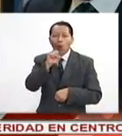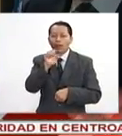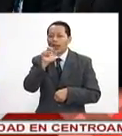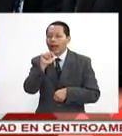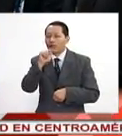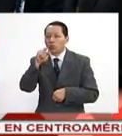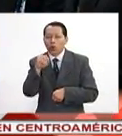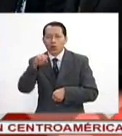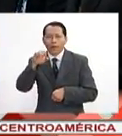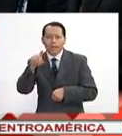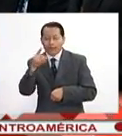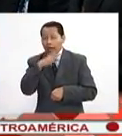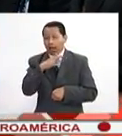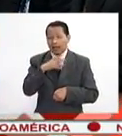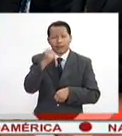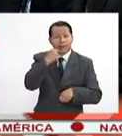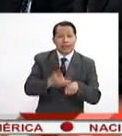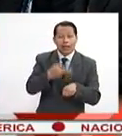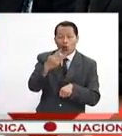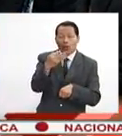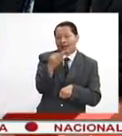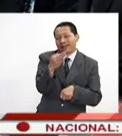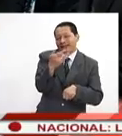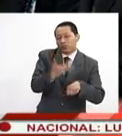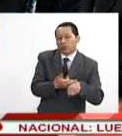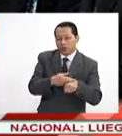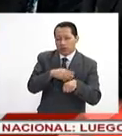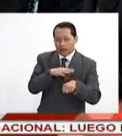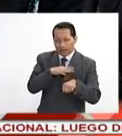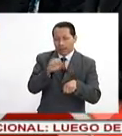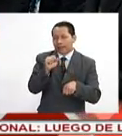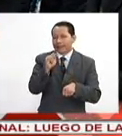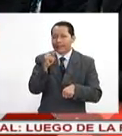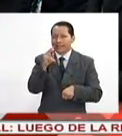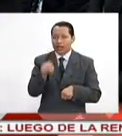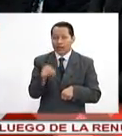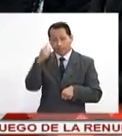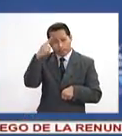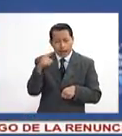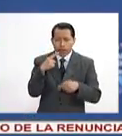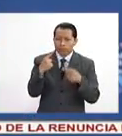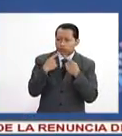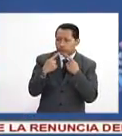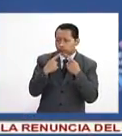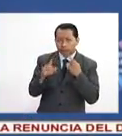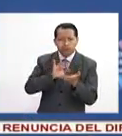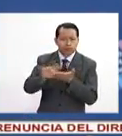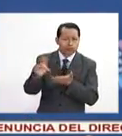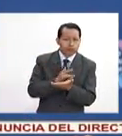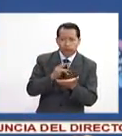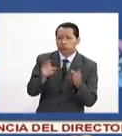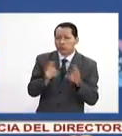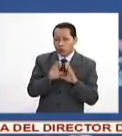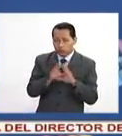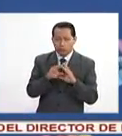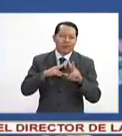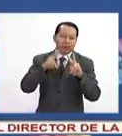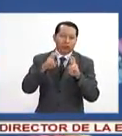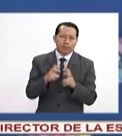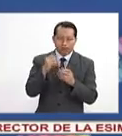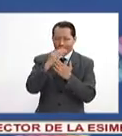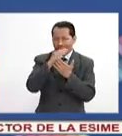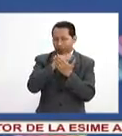con el secretario del Tesoro de la Unión Americana, Steven Mnuchin, para revisar mecanismos de cooperación bilateral. Entre los temas que